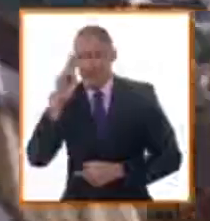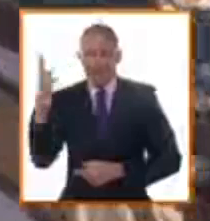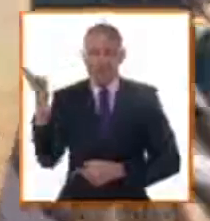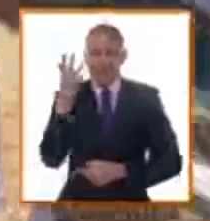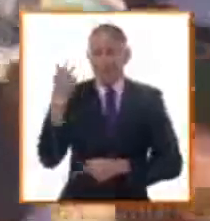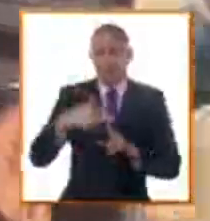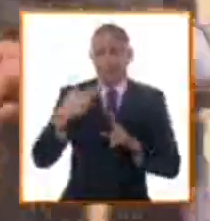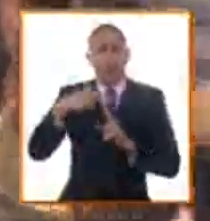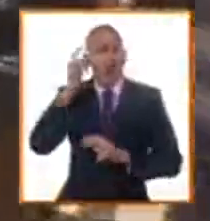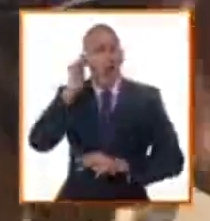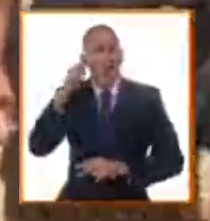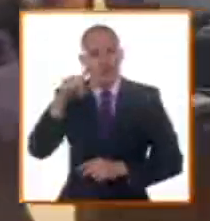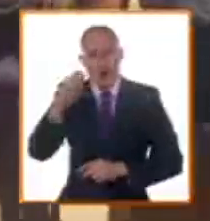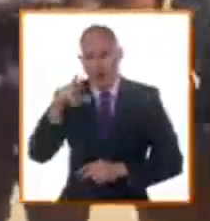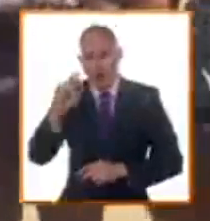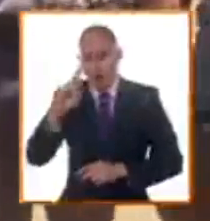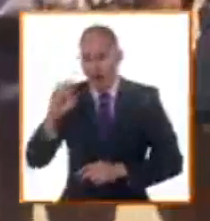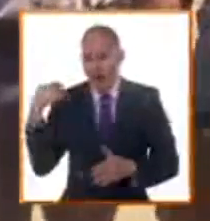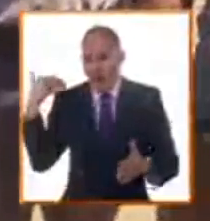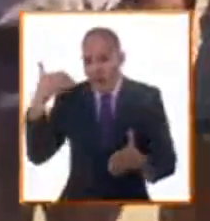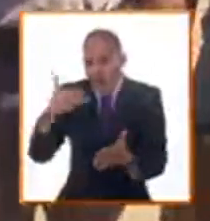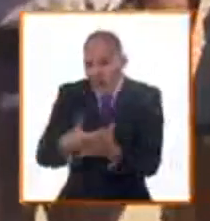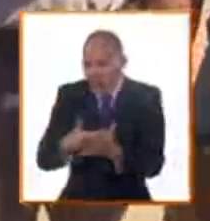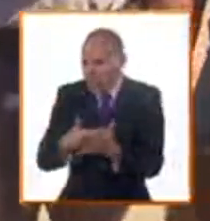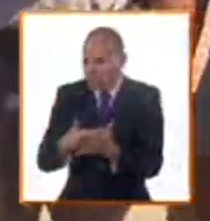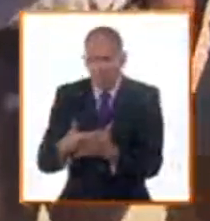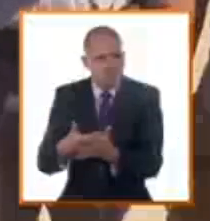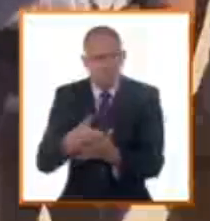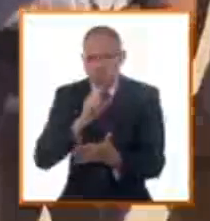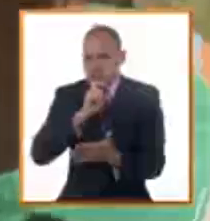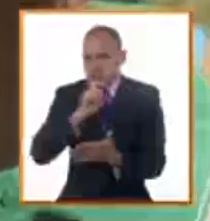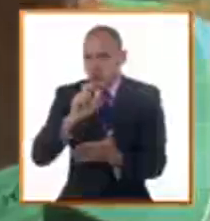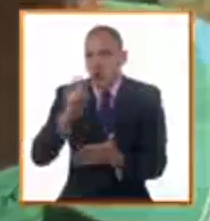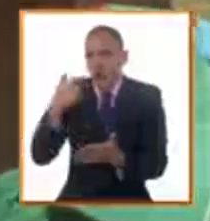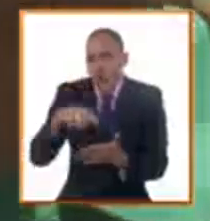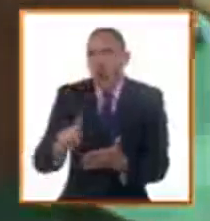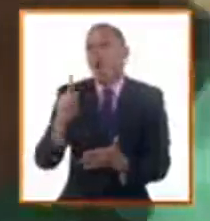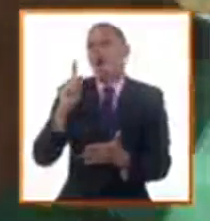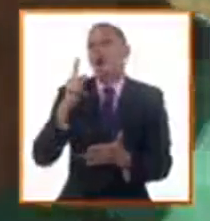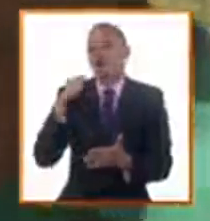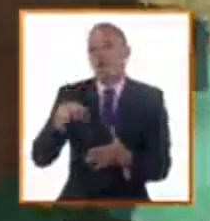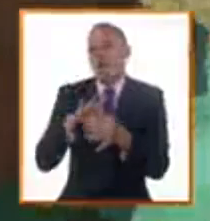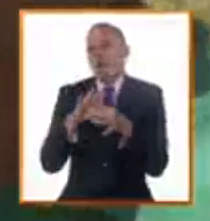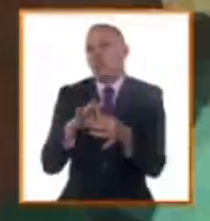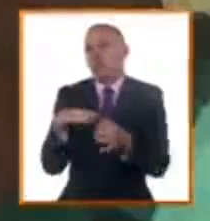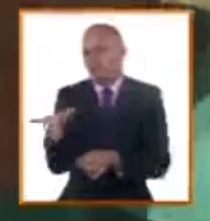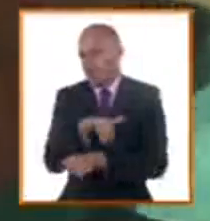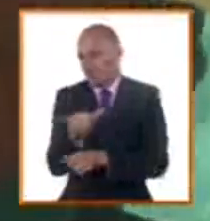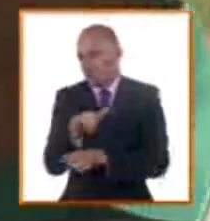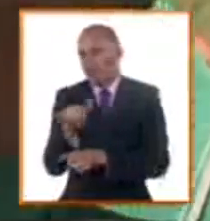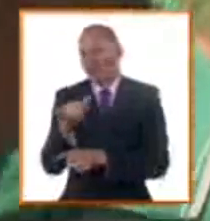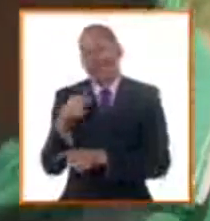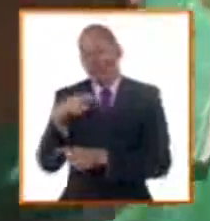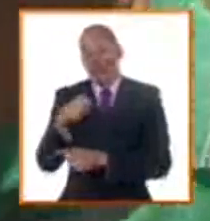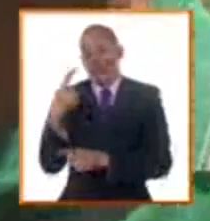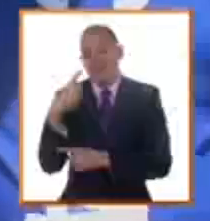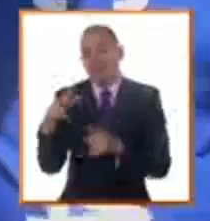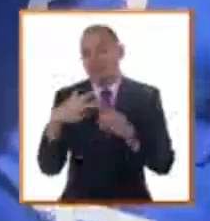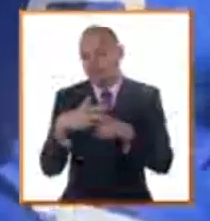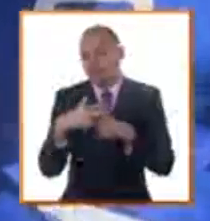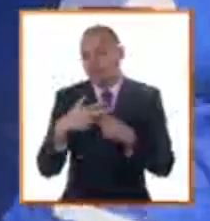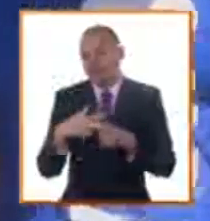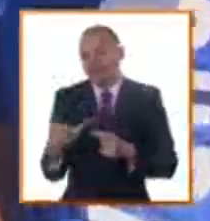a buscar soluciones con el empleo de recursos endógenos para volver a la normalidad en el menor tiempo posible. En estos momentos,